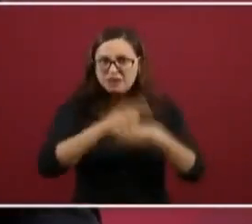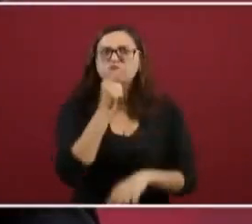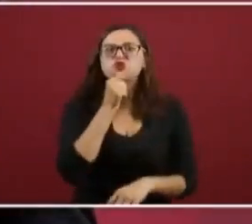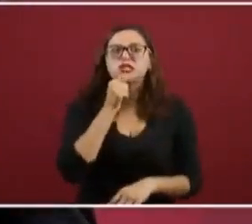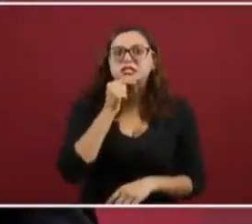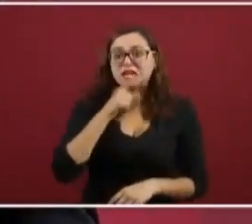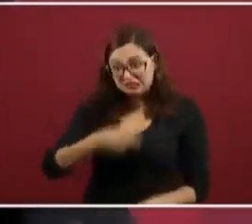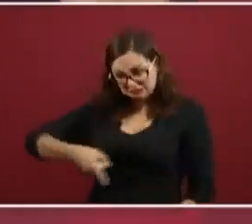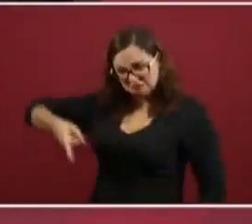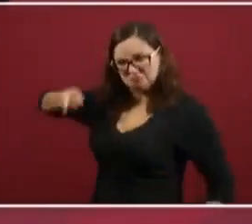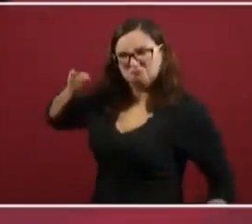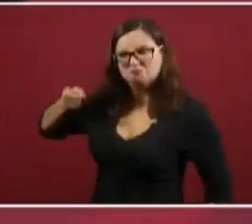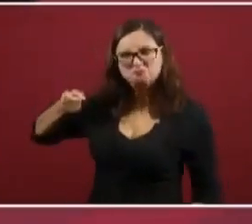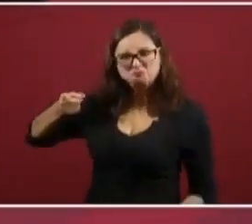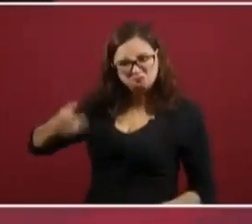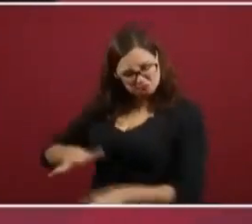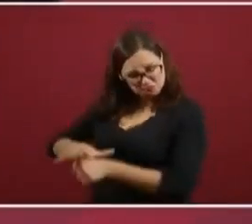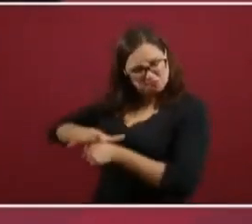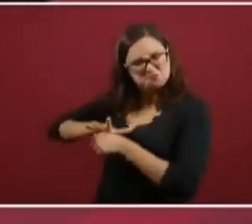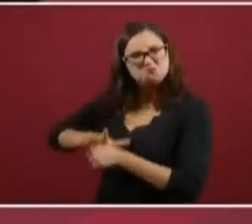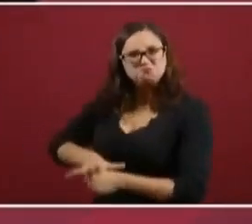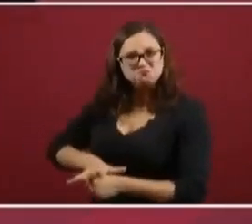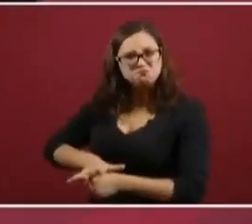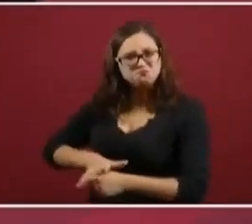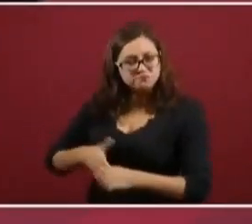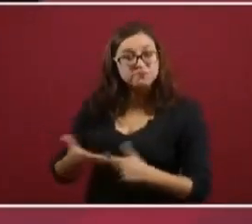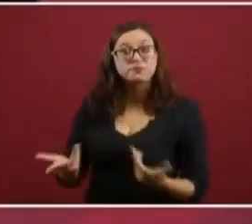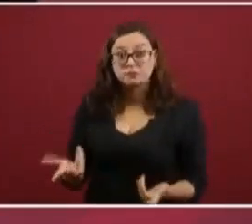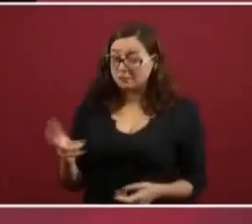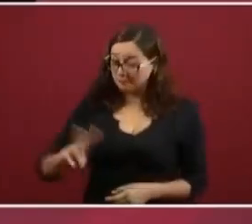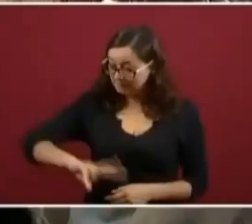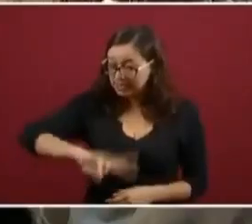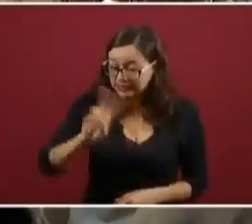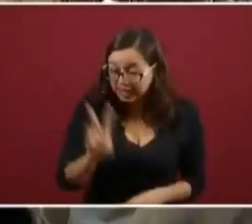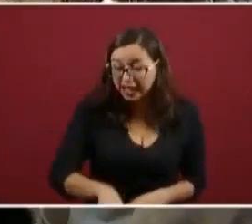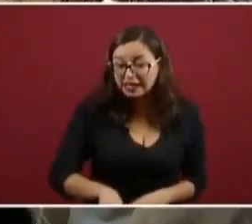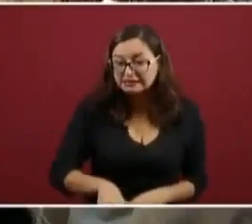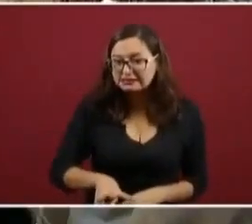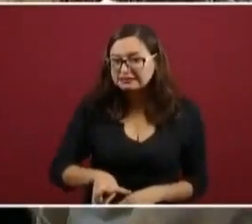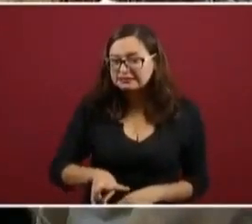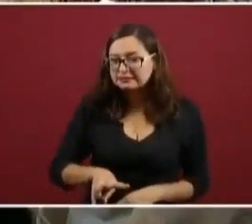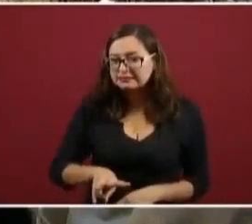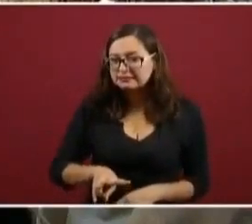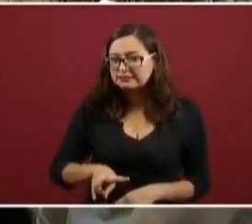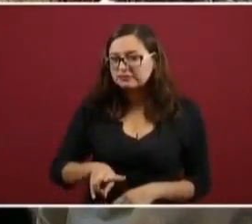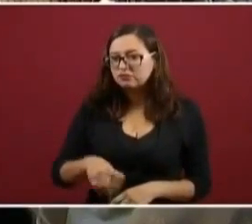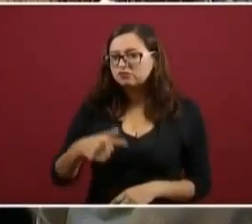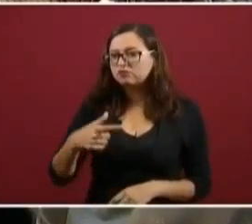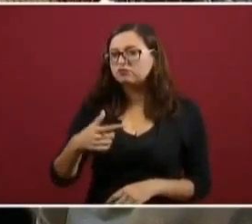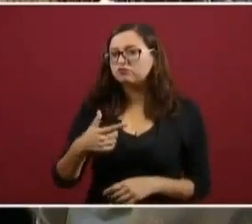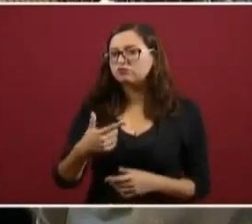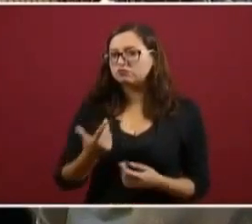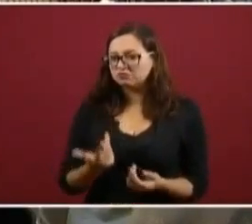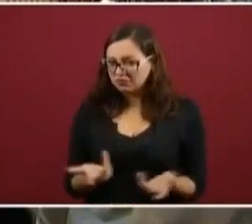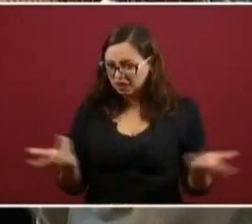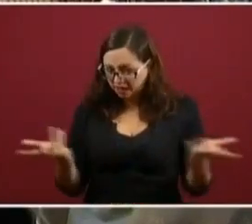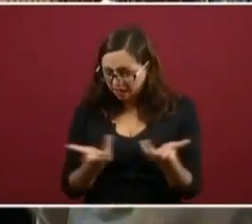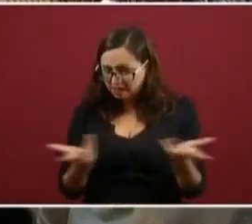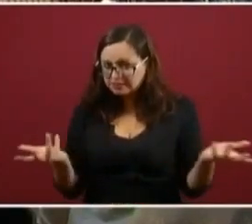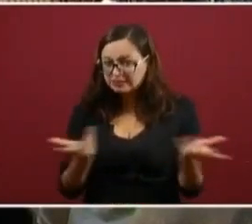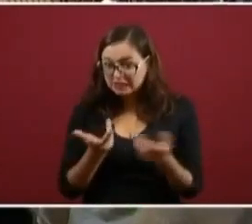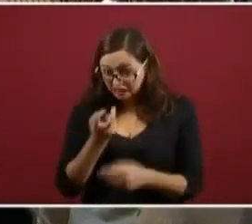amenaza y de que eh se está cometiendo